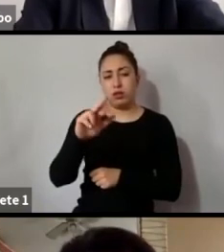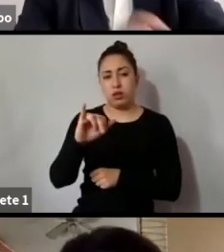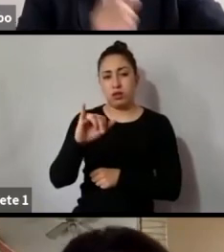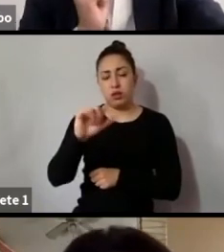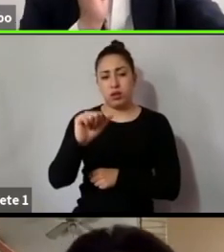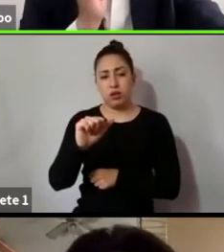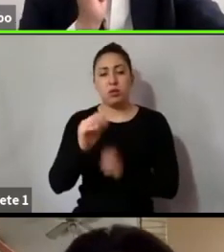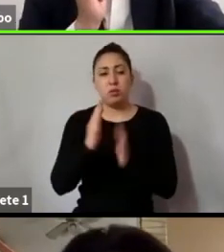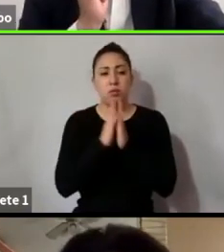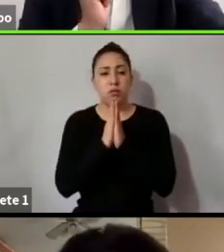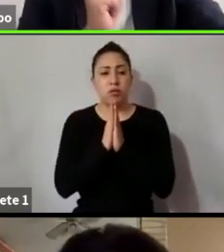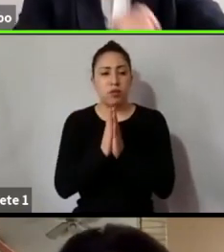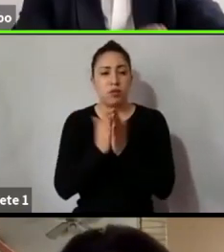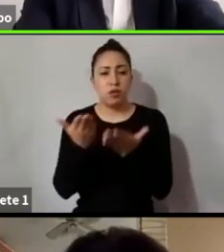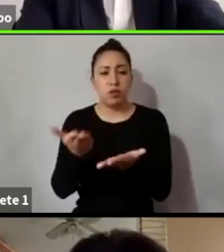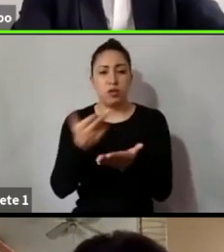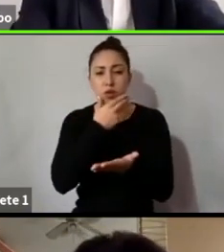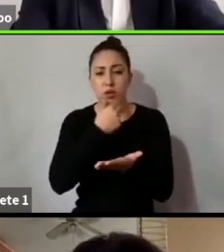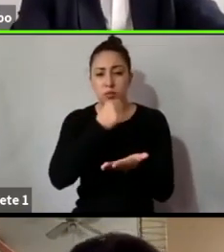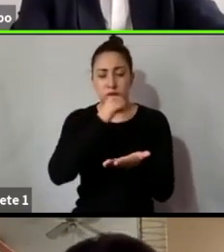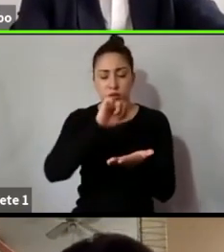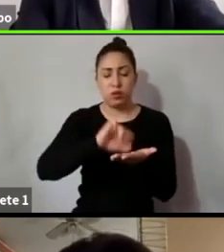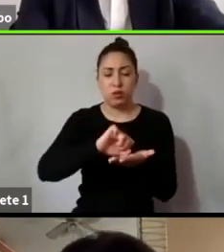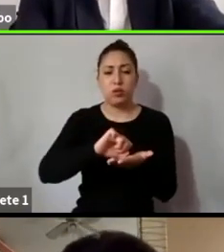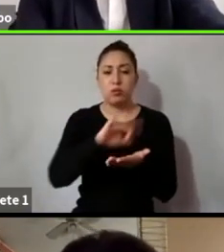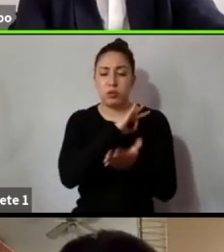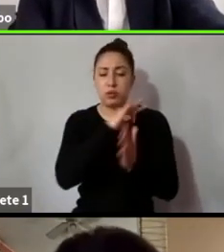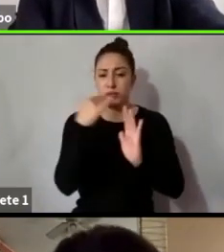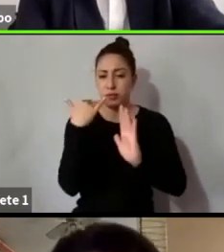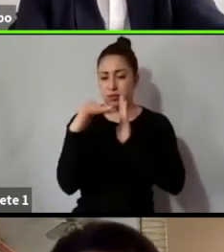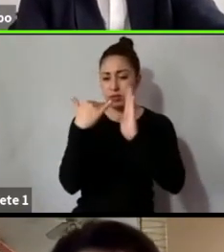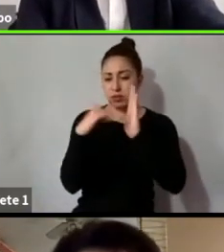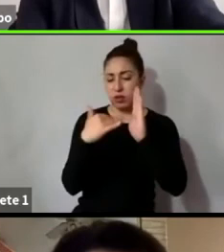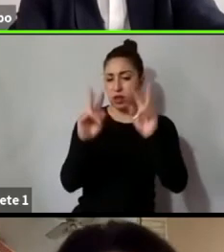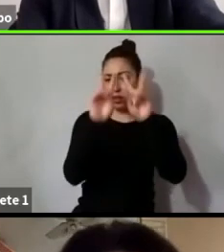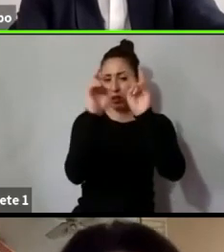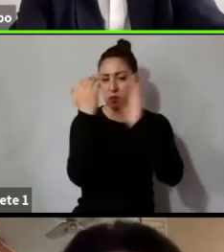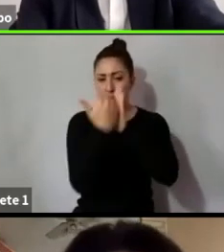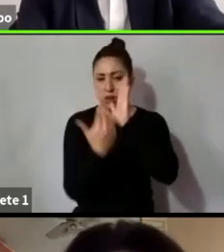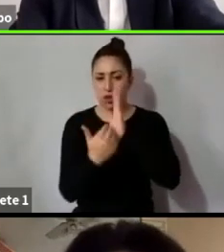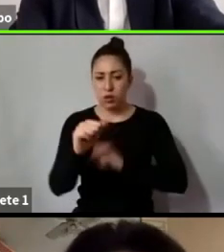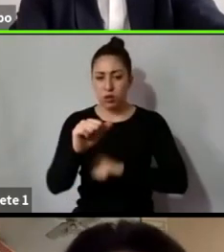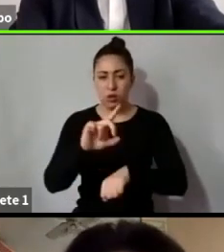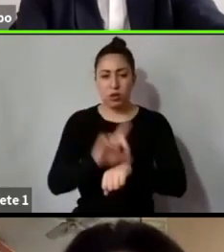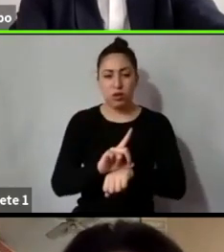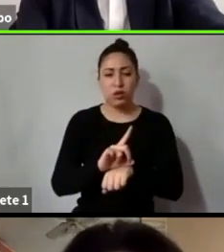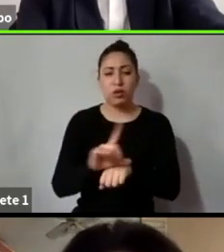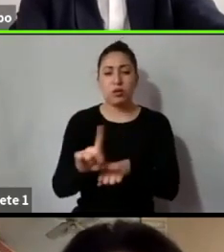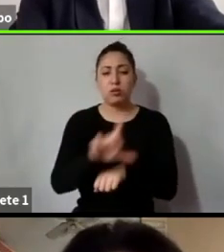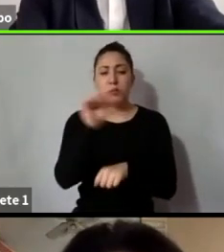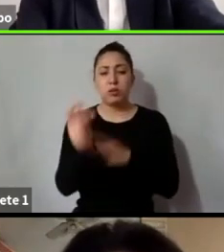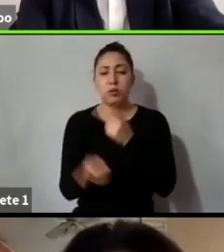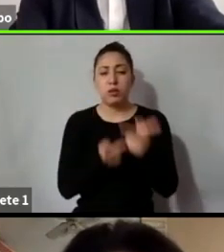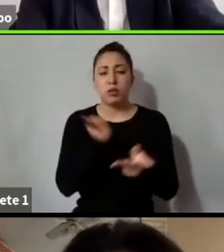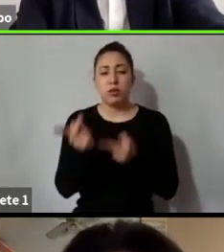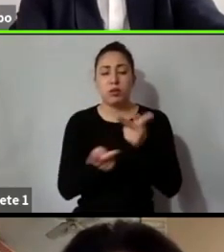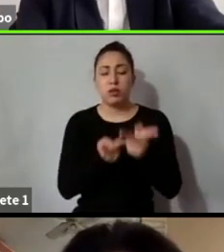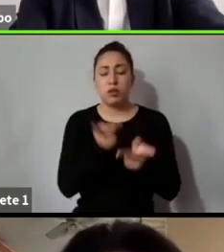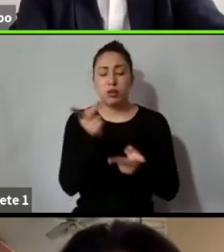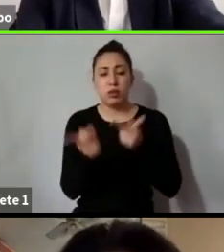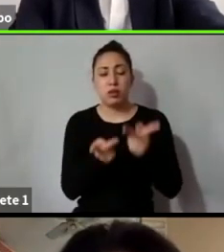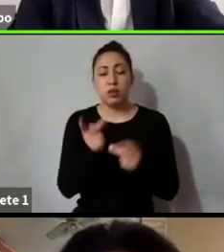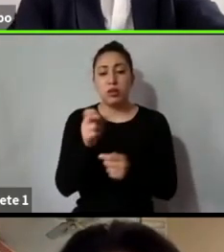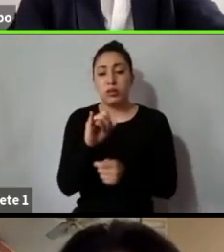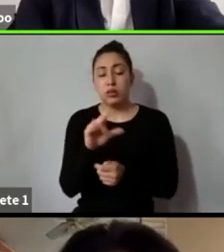le pediría, por favor, al secretario técnico dar lectura del orden del día y preguntar a los presentes si estamos en condiciones